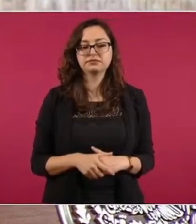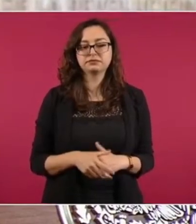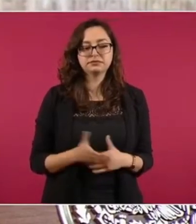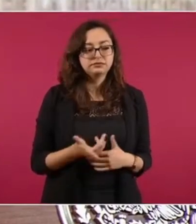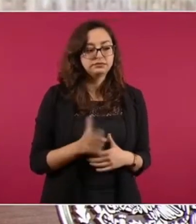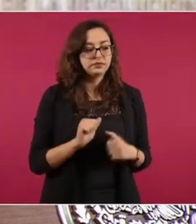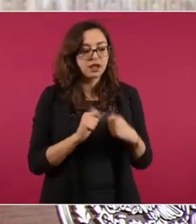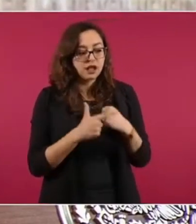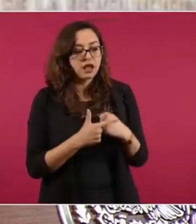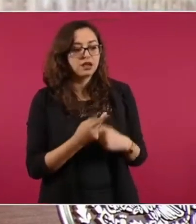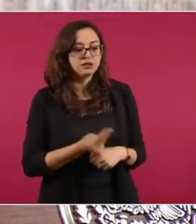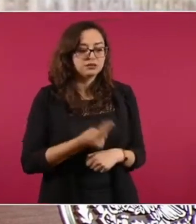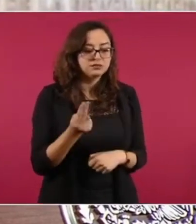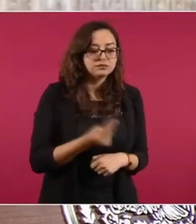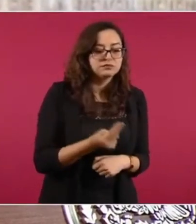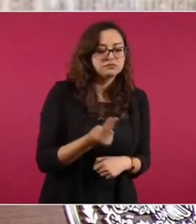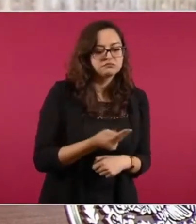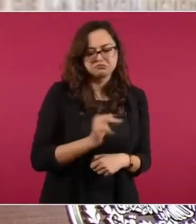necesite,